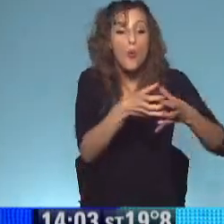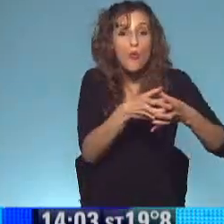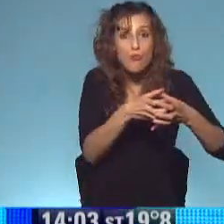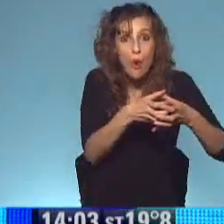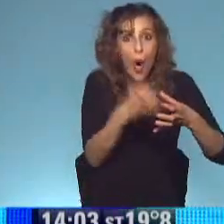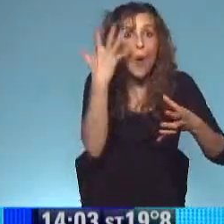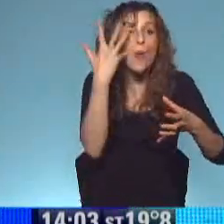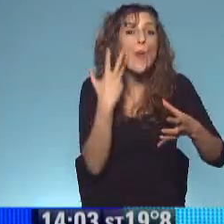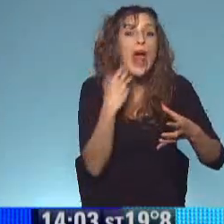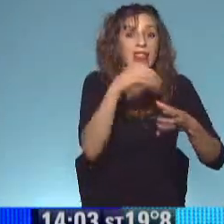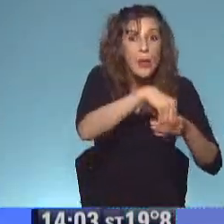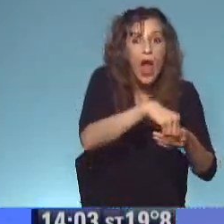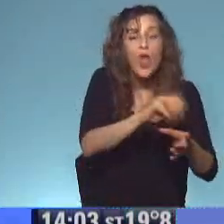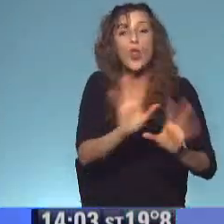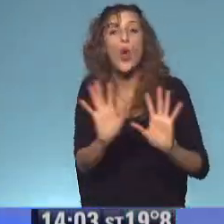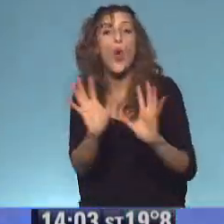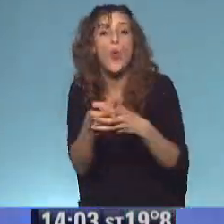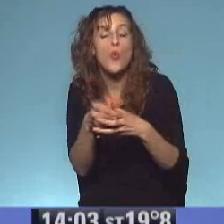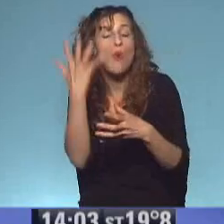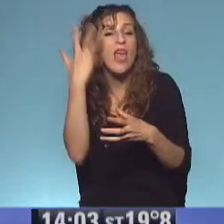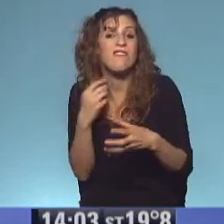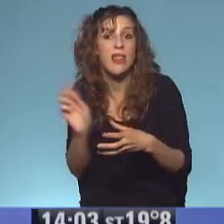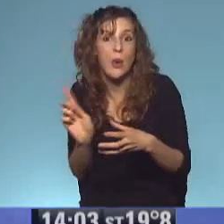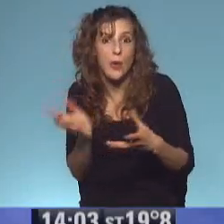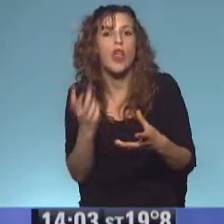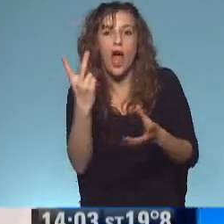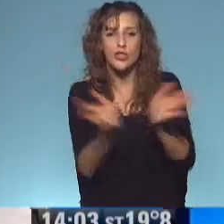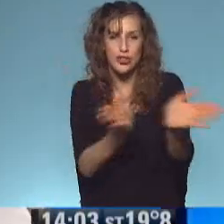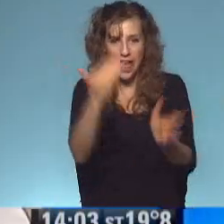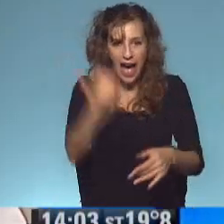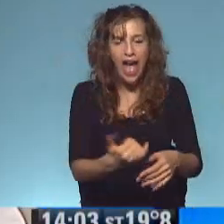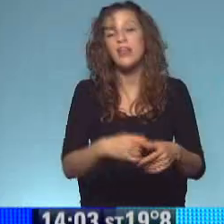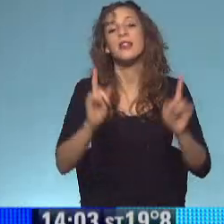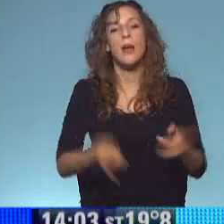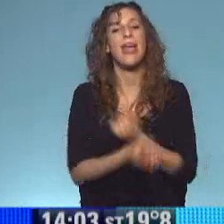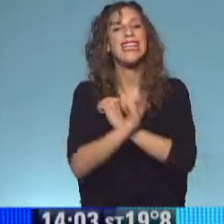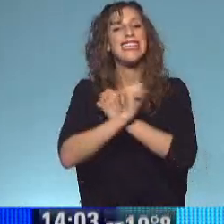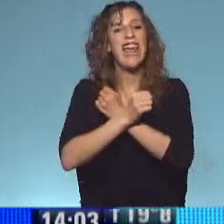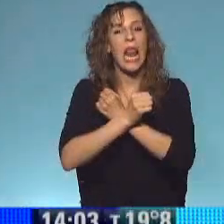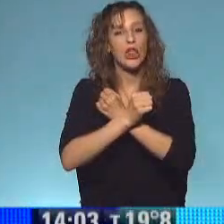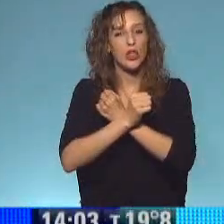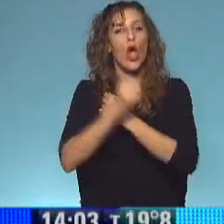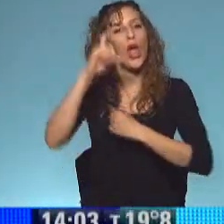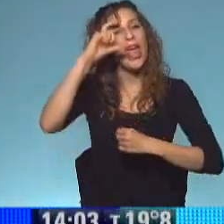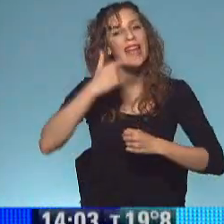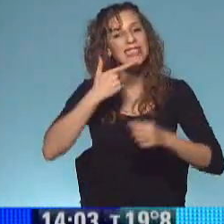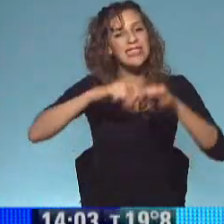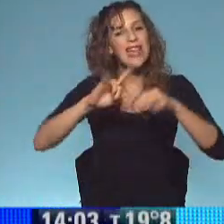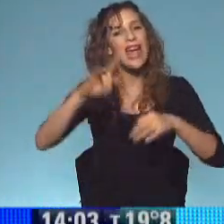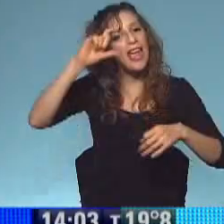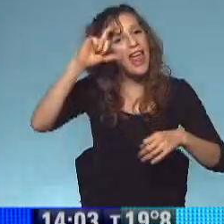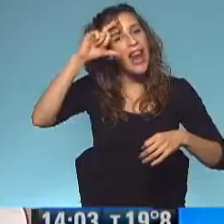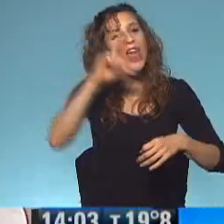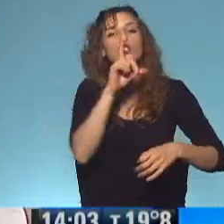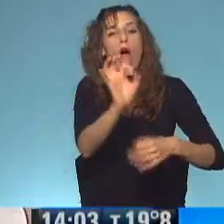los invertebrados. Los vertebrados son los que tienen huesos. ¿Y el esqueleto? Esqueleto, porque había algunos que tenían el esqueleto por fuera y otros que